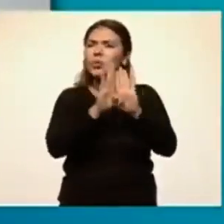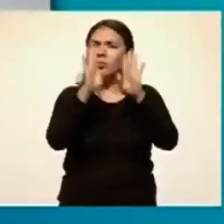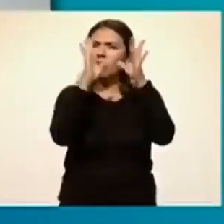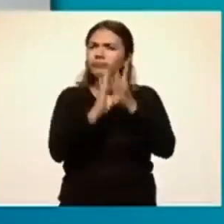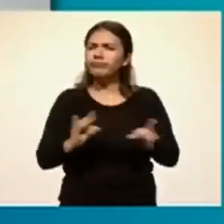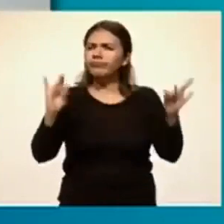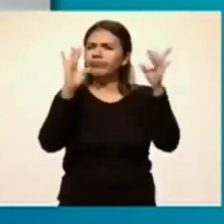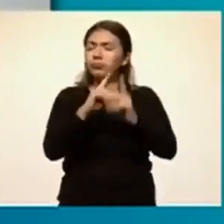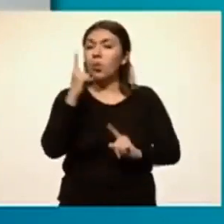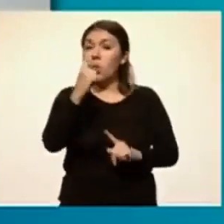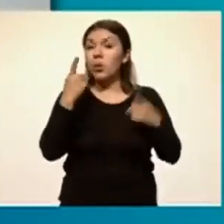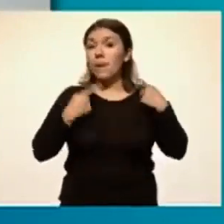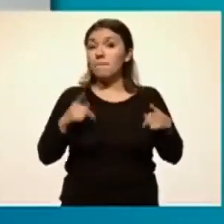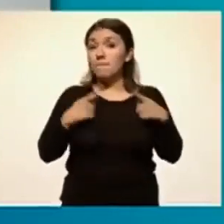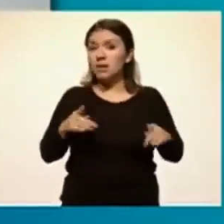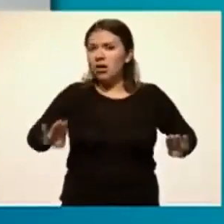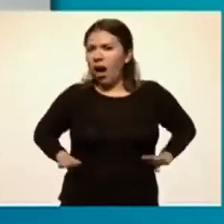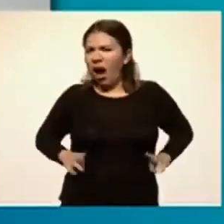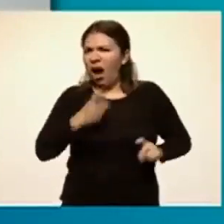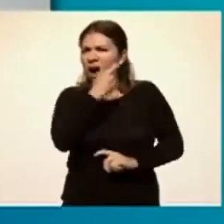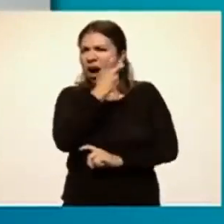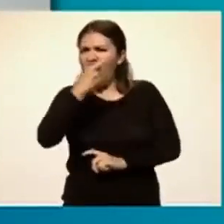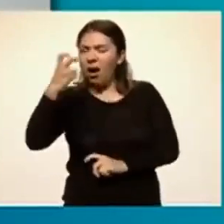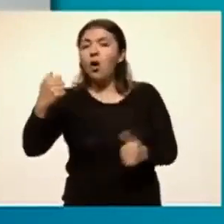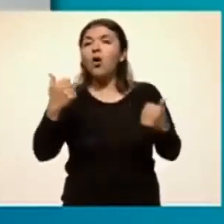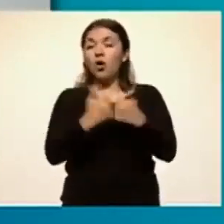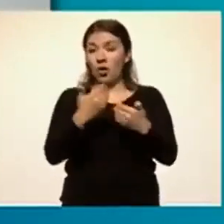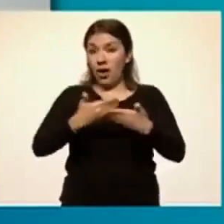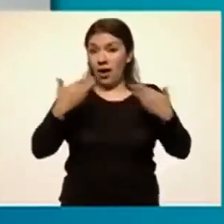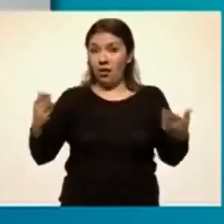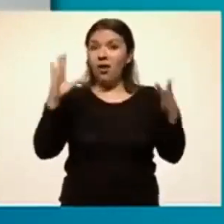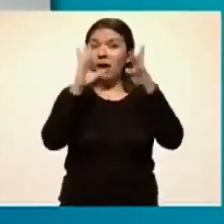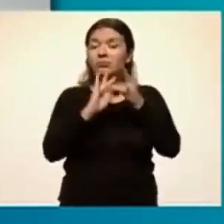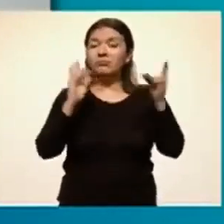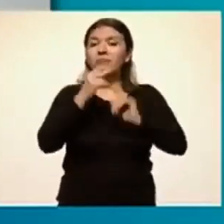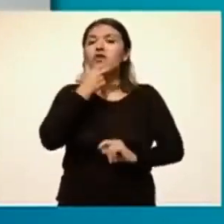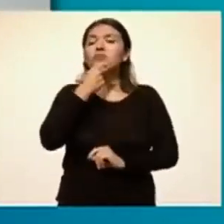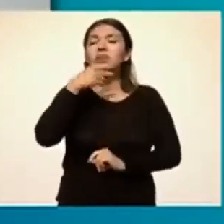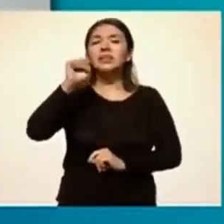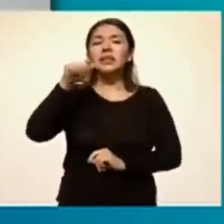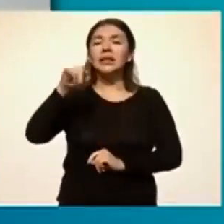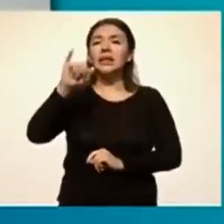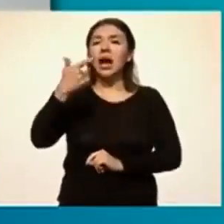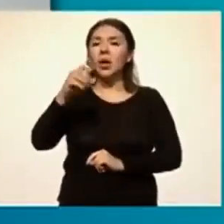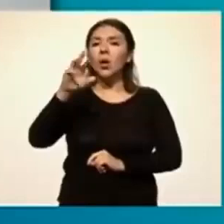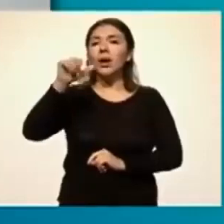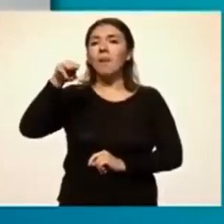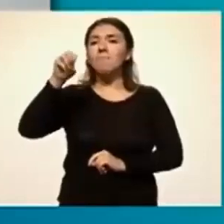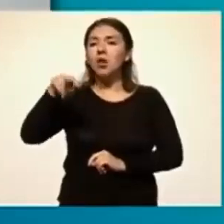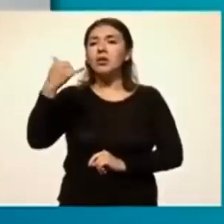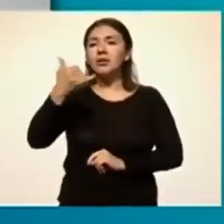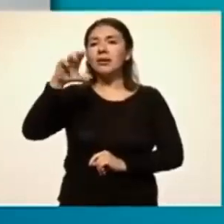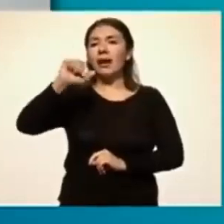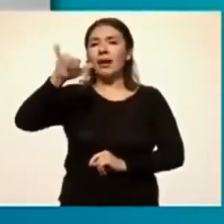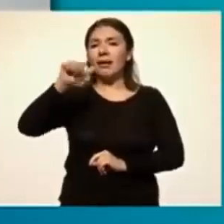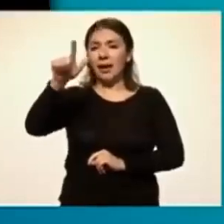describe a un personaje y vamos a verlo a través de la descripción de Santiago Ramón y Cajal. Prestad